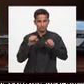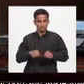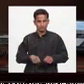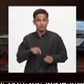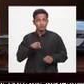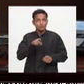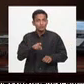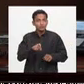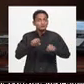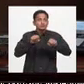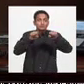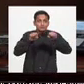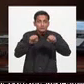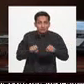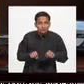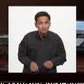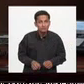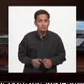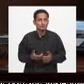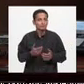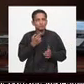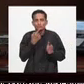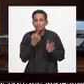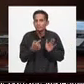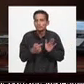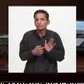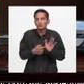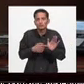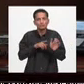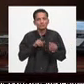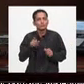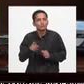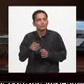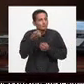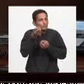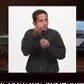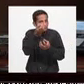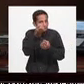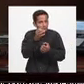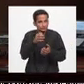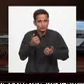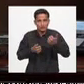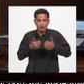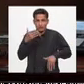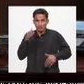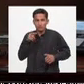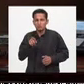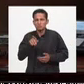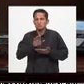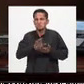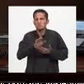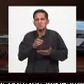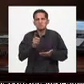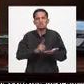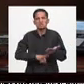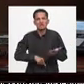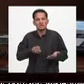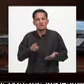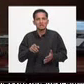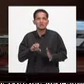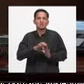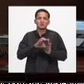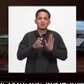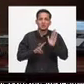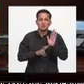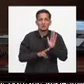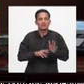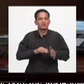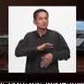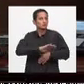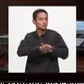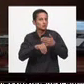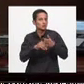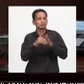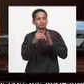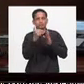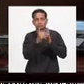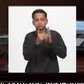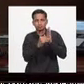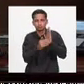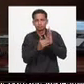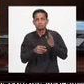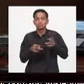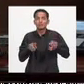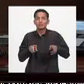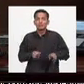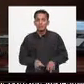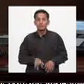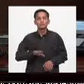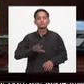transparente.com justamente tener datos e información sobre las propuestas de trabajo de todas las candidaturas así como